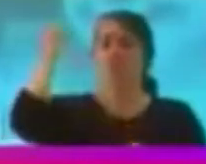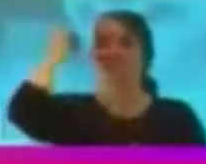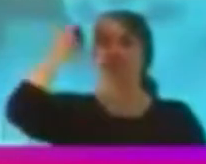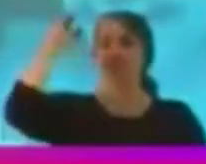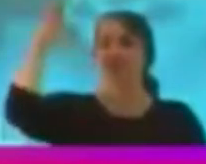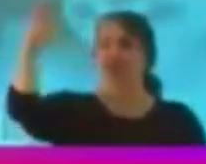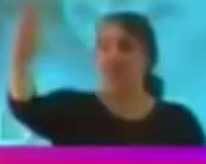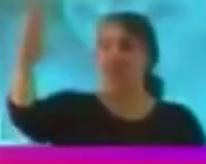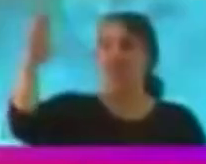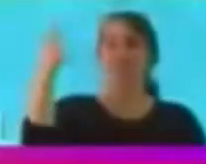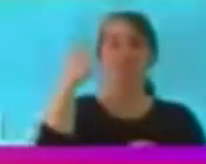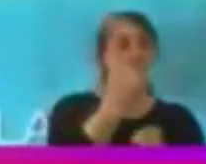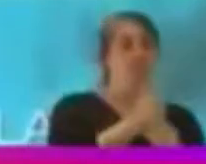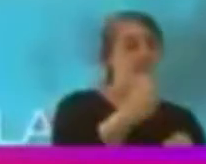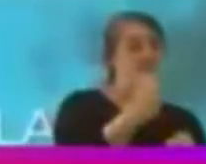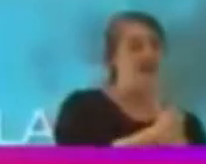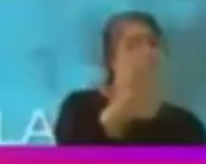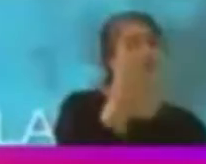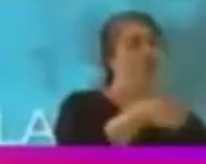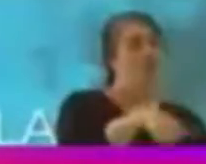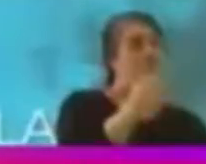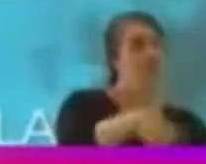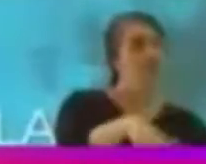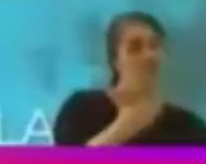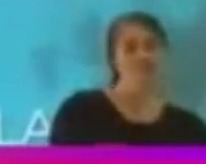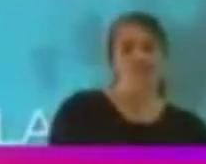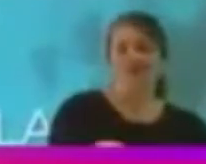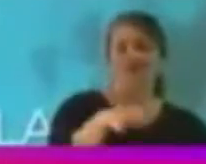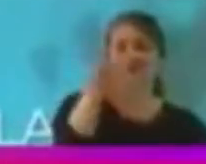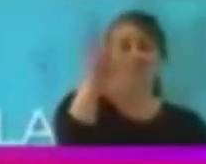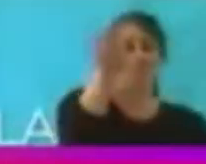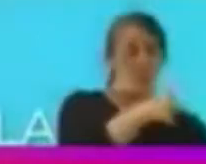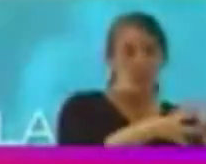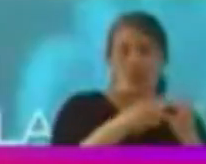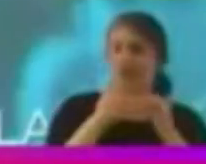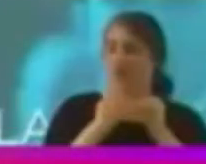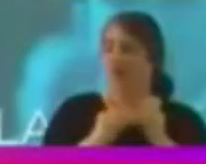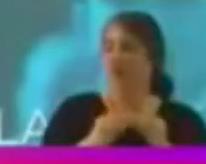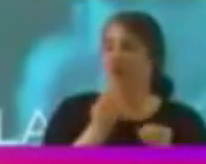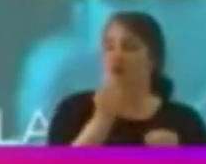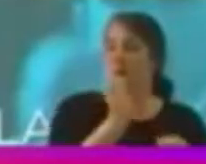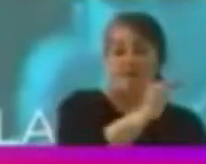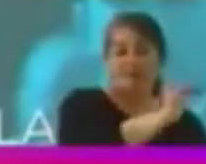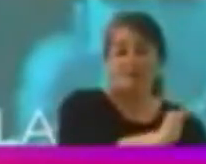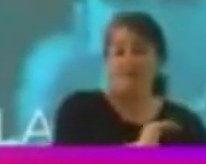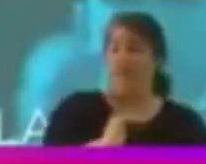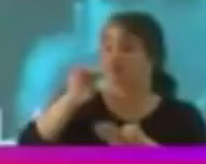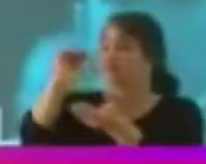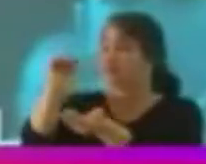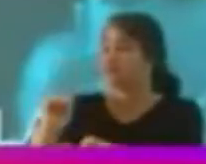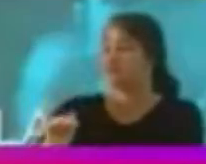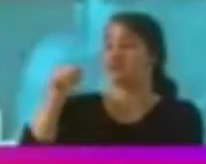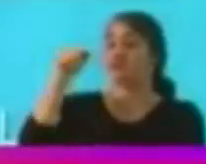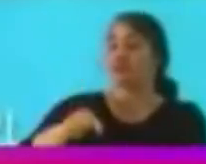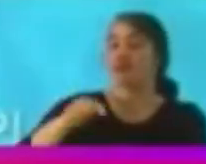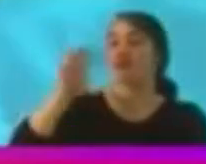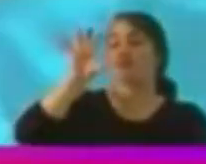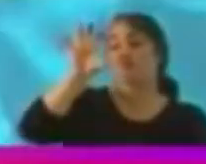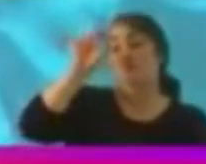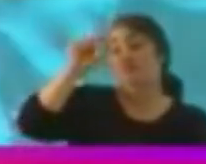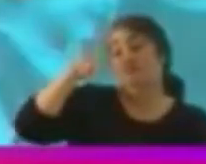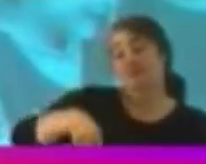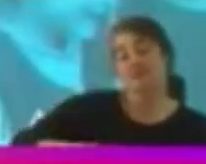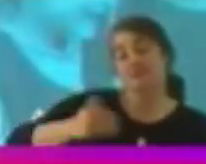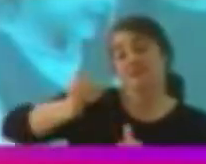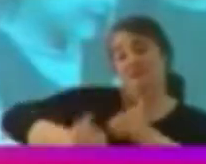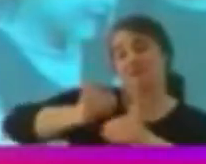agroindustrial, la diversificación, la densificación del tramado industrial, junto con el desarrollo urbano de todas las localidades chaqueñas, se